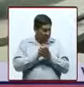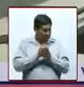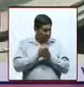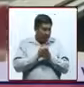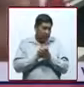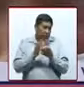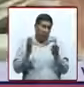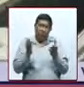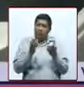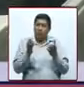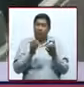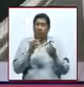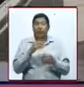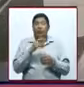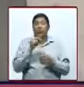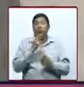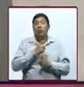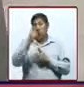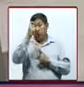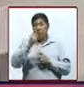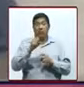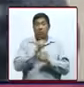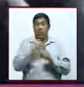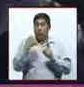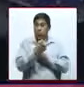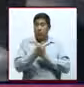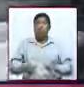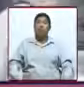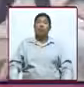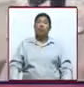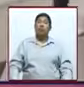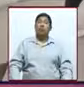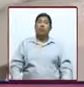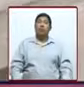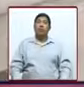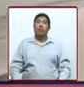ampliar más porque vamos a perjudicar el avance curricular de los estudiantes.